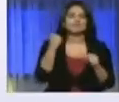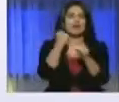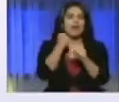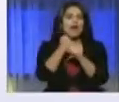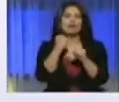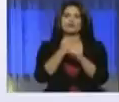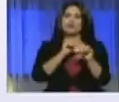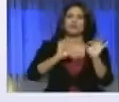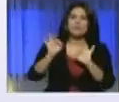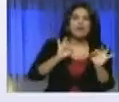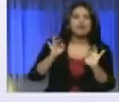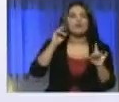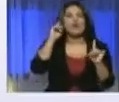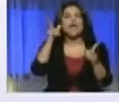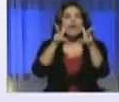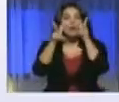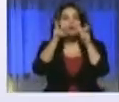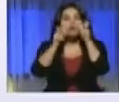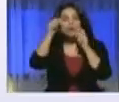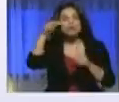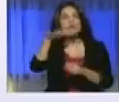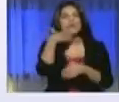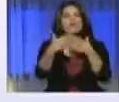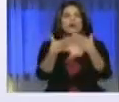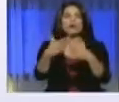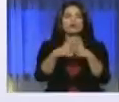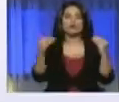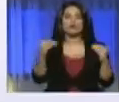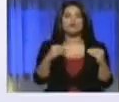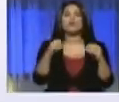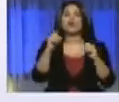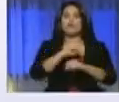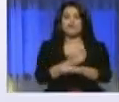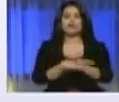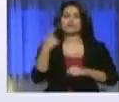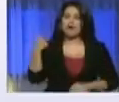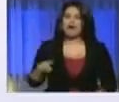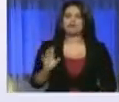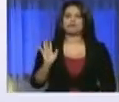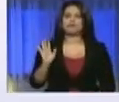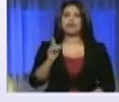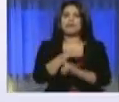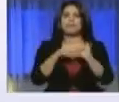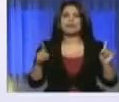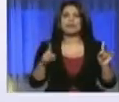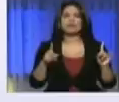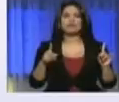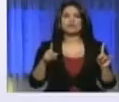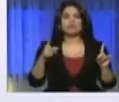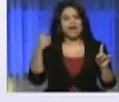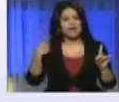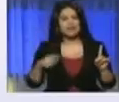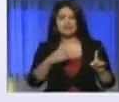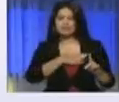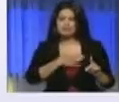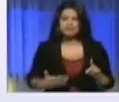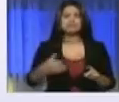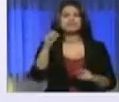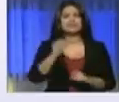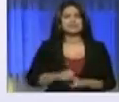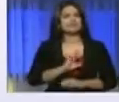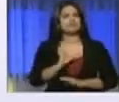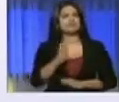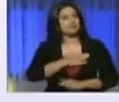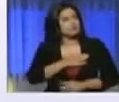afinando, escuchando al pueblo, mejorando. Fuerza tenemos, planes tenemos, vocación de servicio